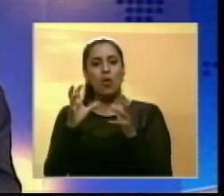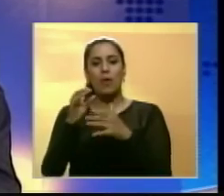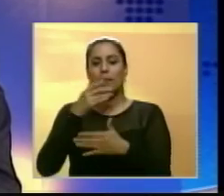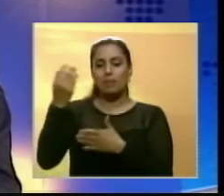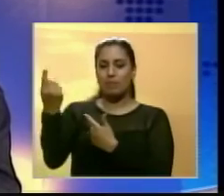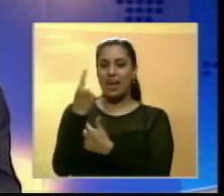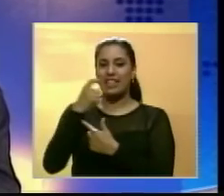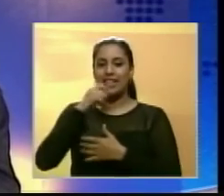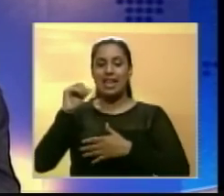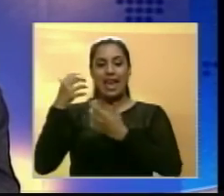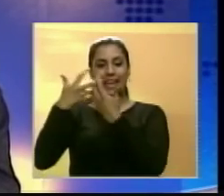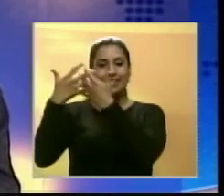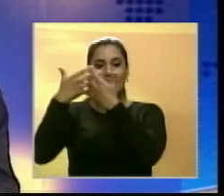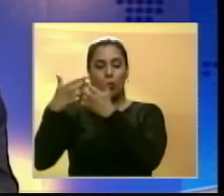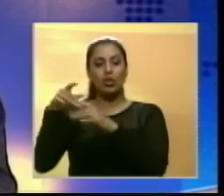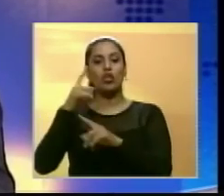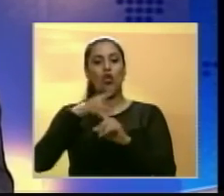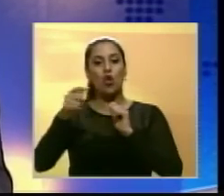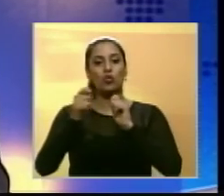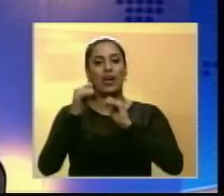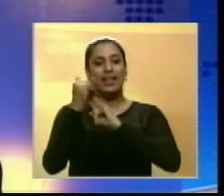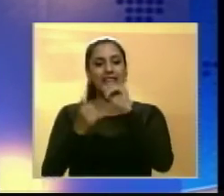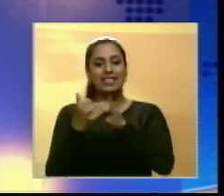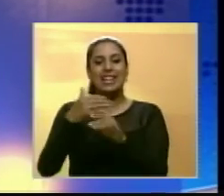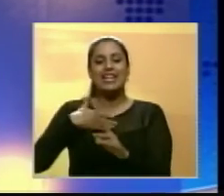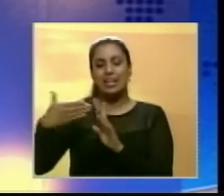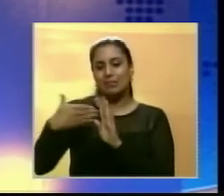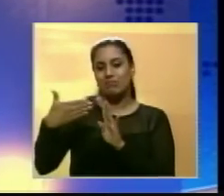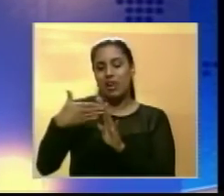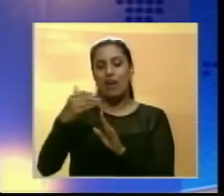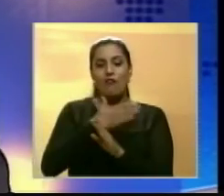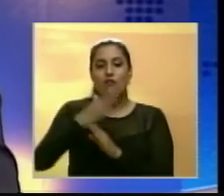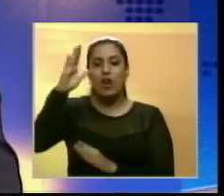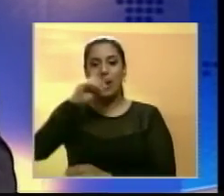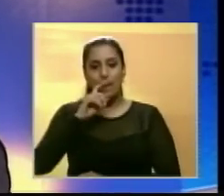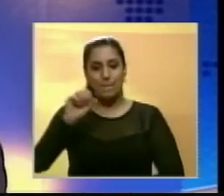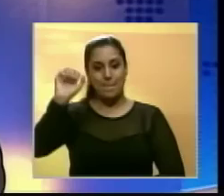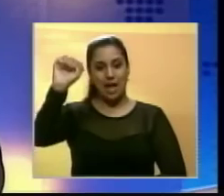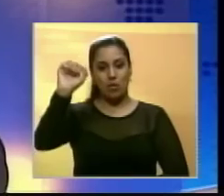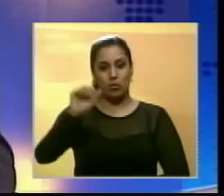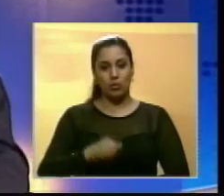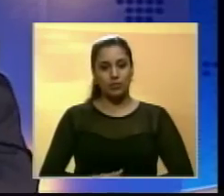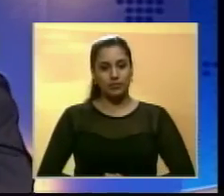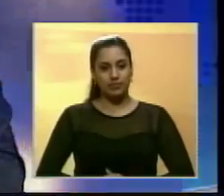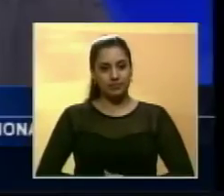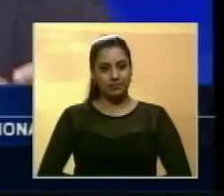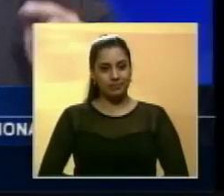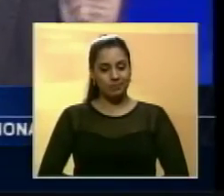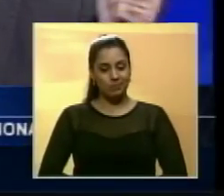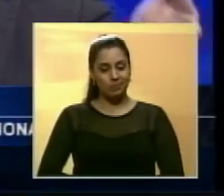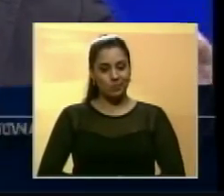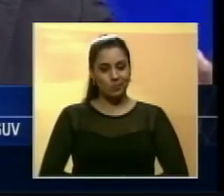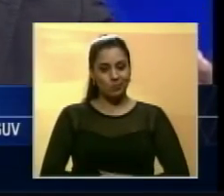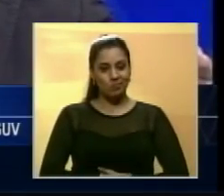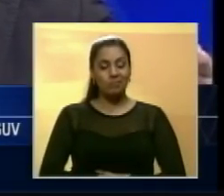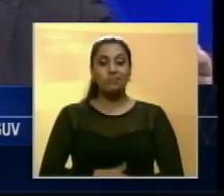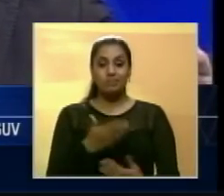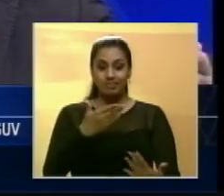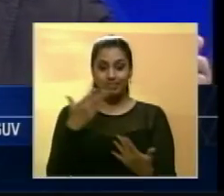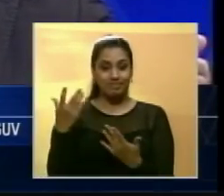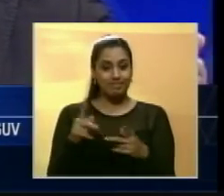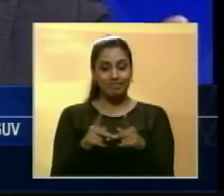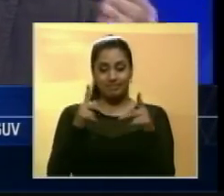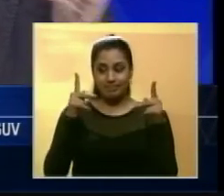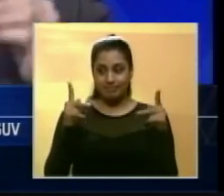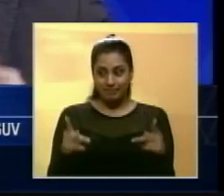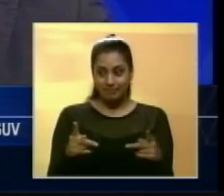Unidos y medios de comunicación internacionales que insisten en una salida del gobierno que no sea electoral. Es editorial del